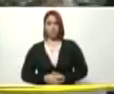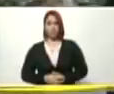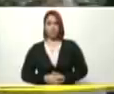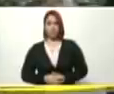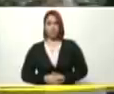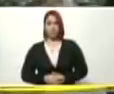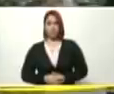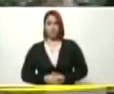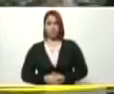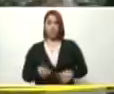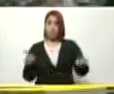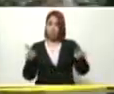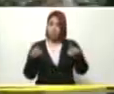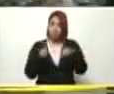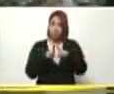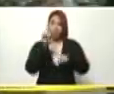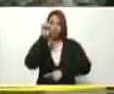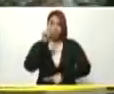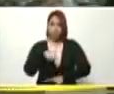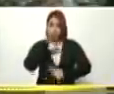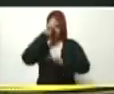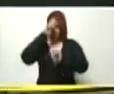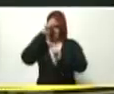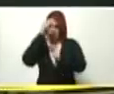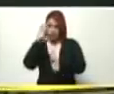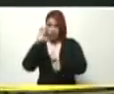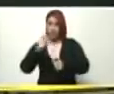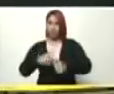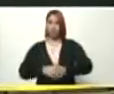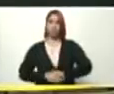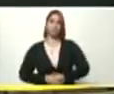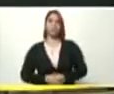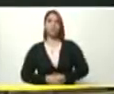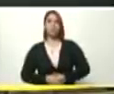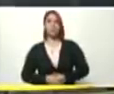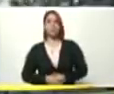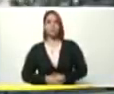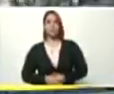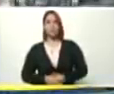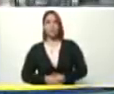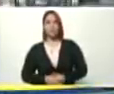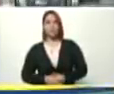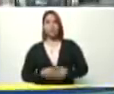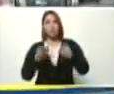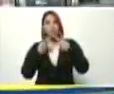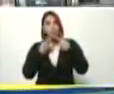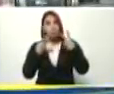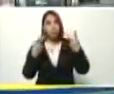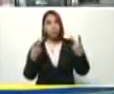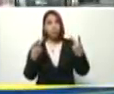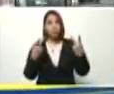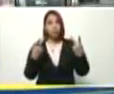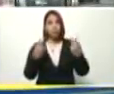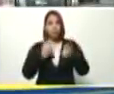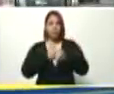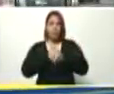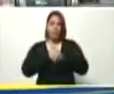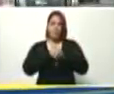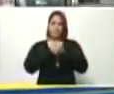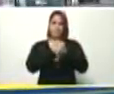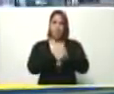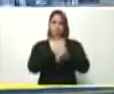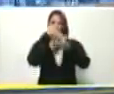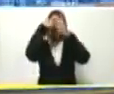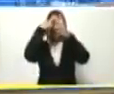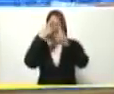Y así como les doy este reconocimiento, lleno de este mensaje de amor, de